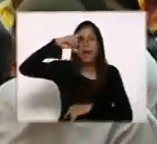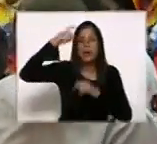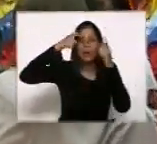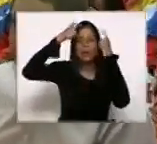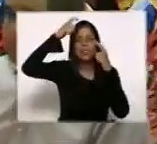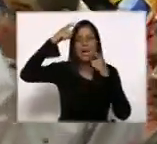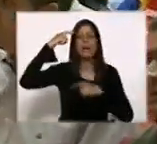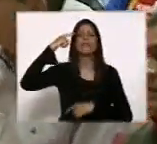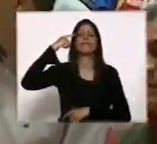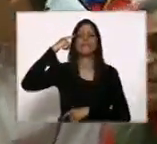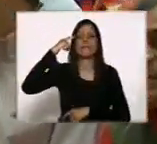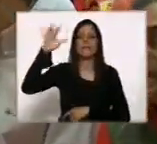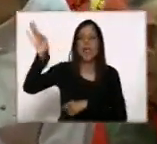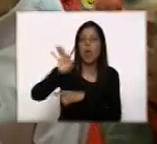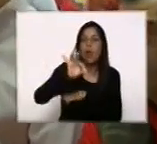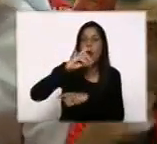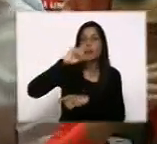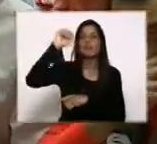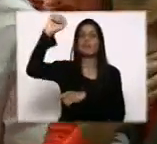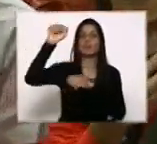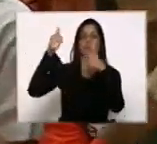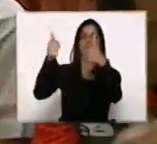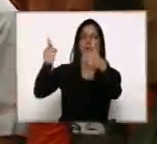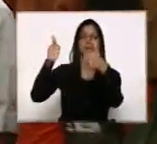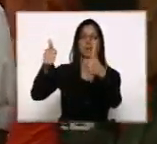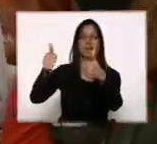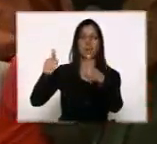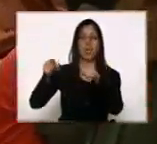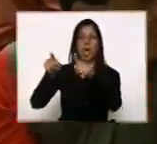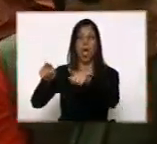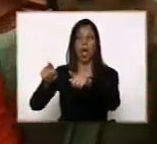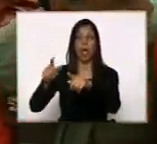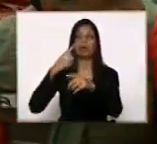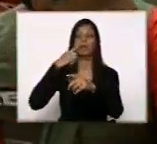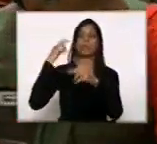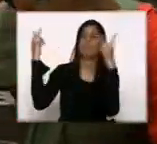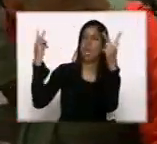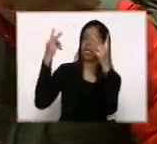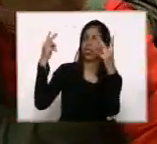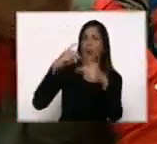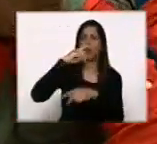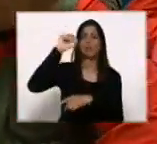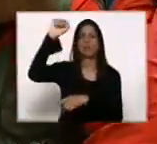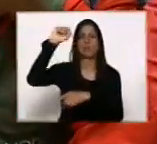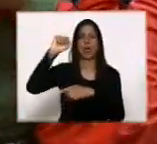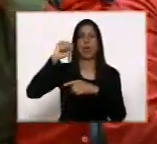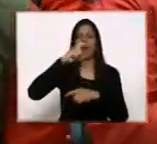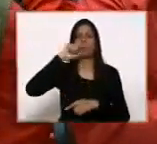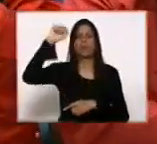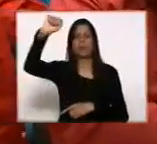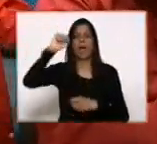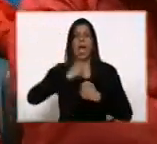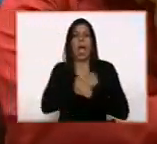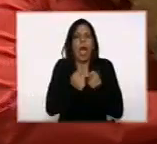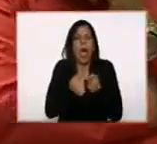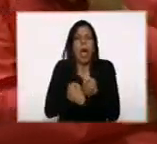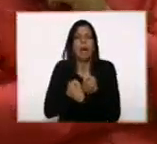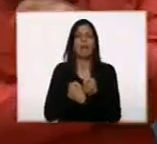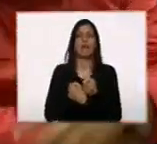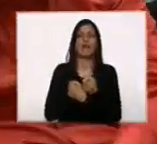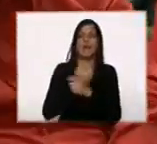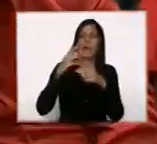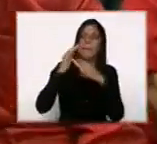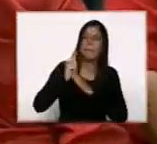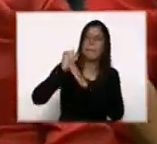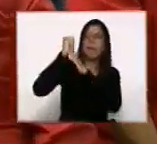usted tuvo. Ahí tenemos a ese hombre victorioso, a ese hombre amoroso, a ese hombre conductor de